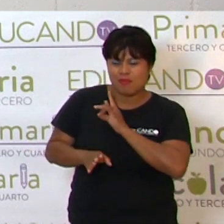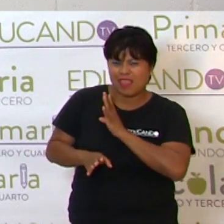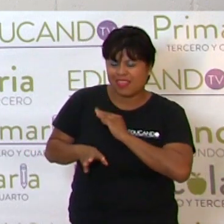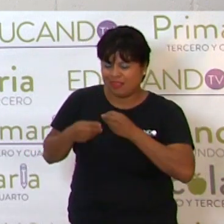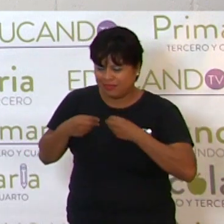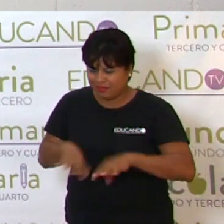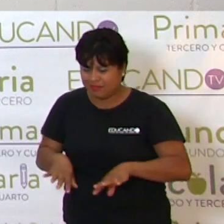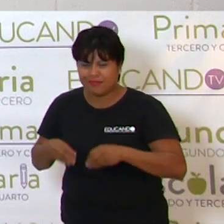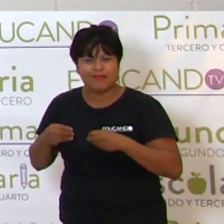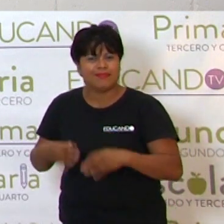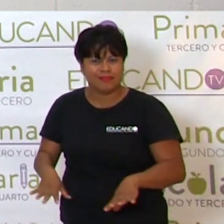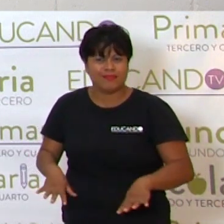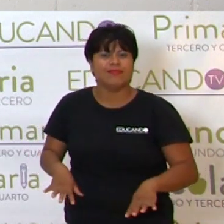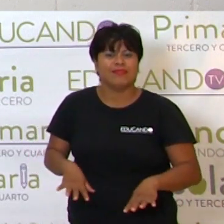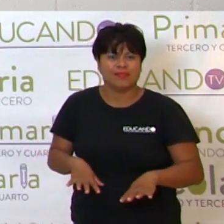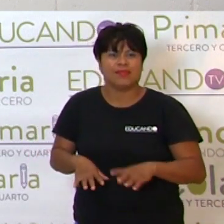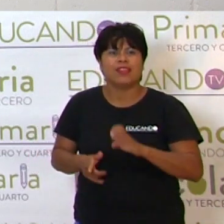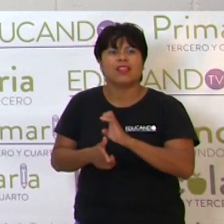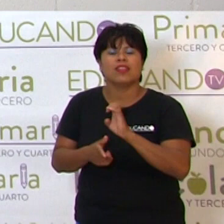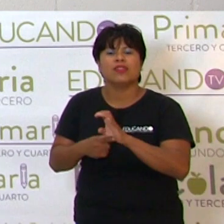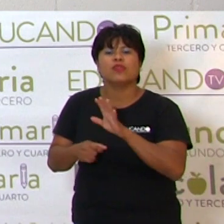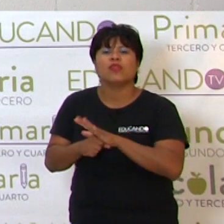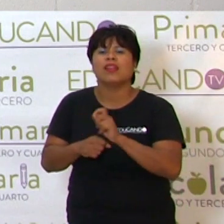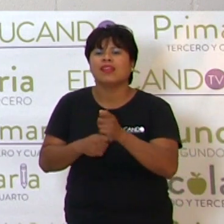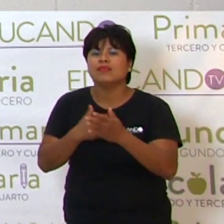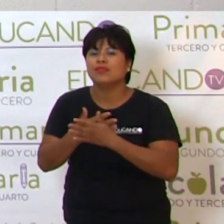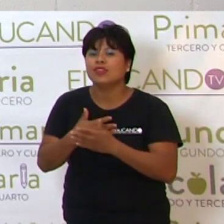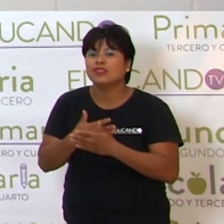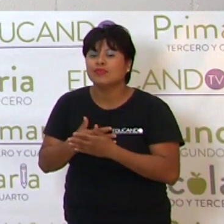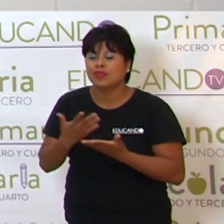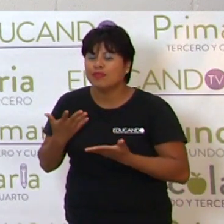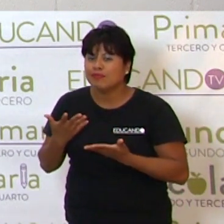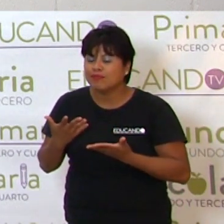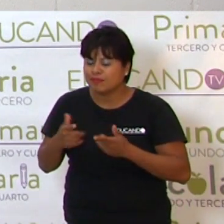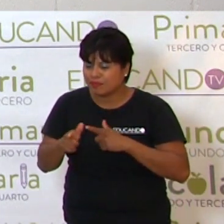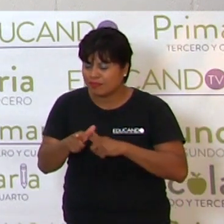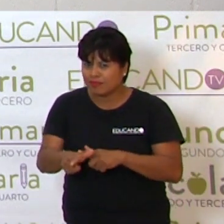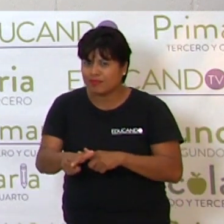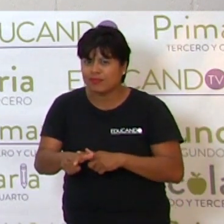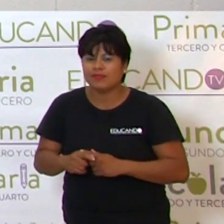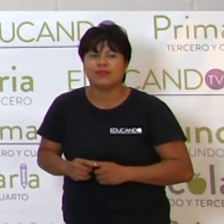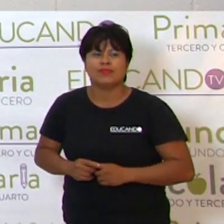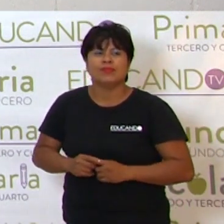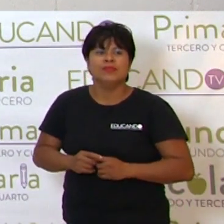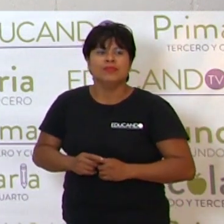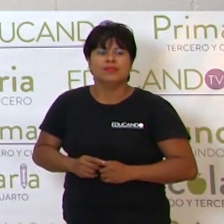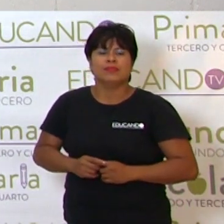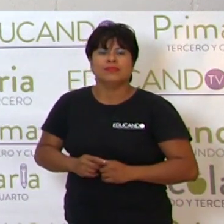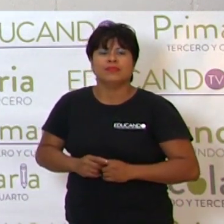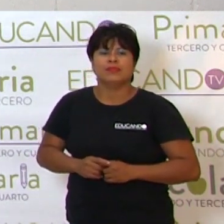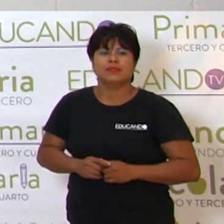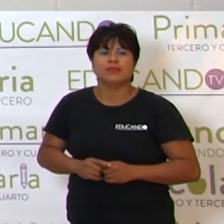¿verdad? Y entonces, ¿cuál sería el próximo paso? El próximo paso sería